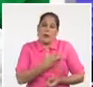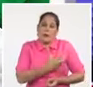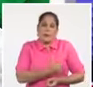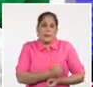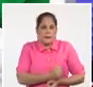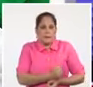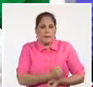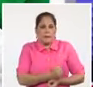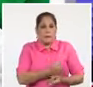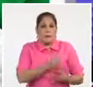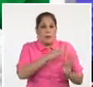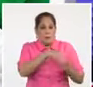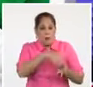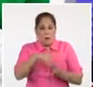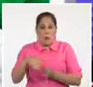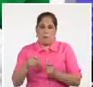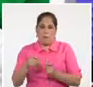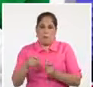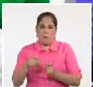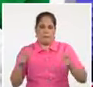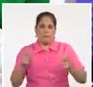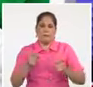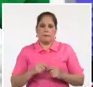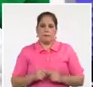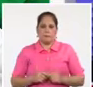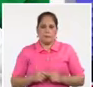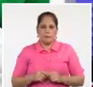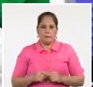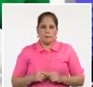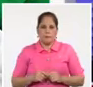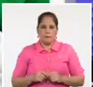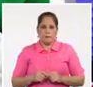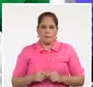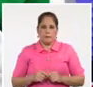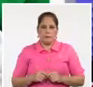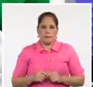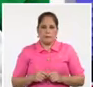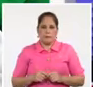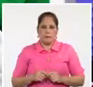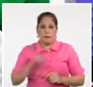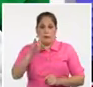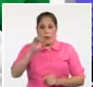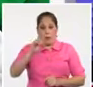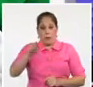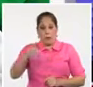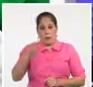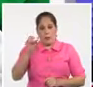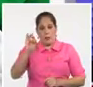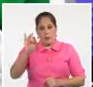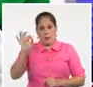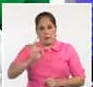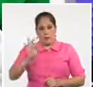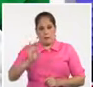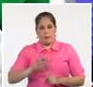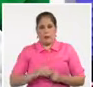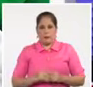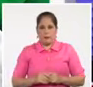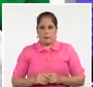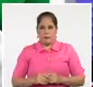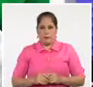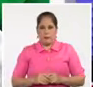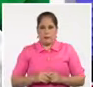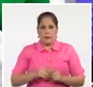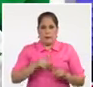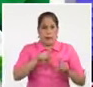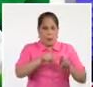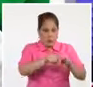número elevado, se ha ido disminuyendo el 90,7%. En terapia